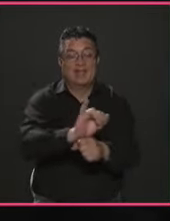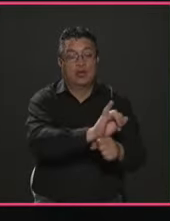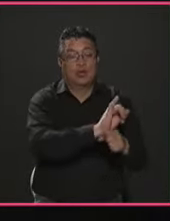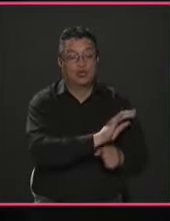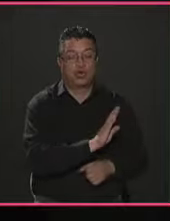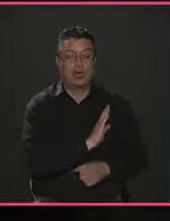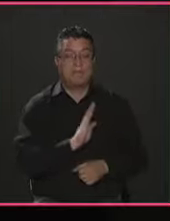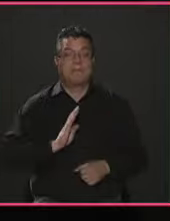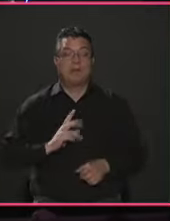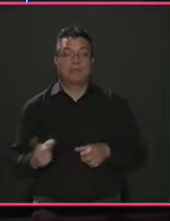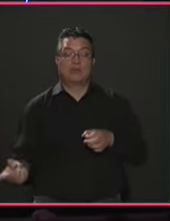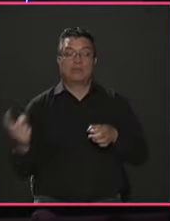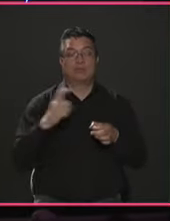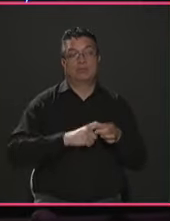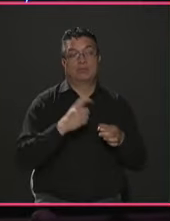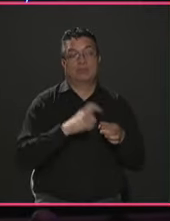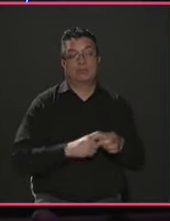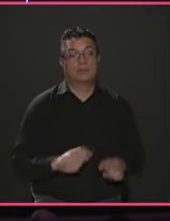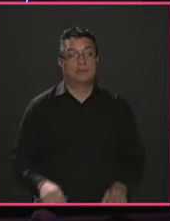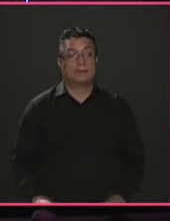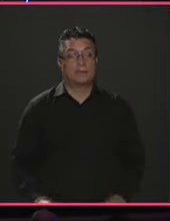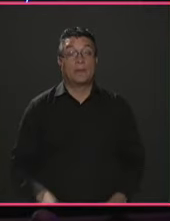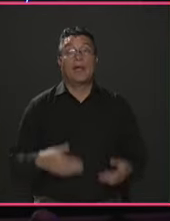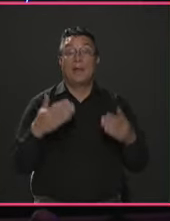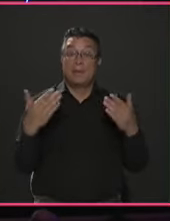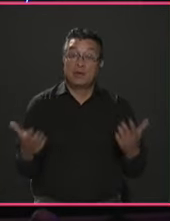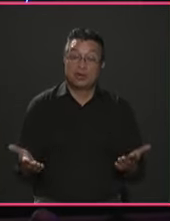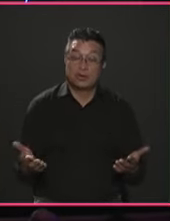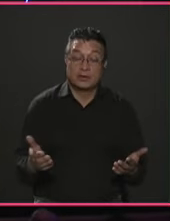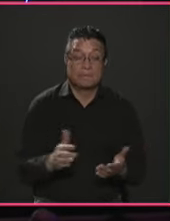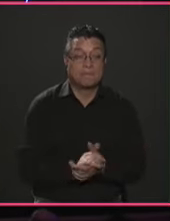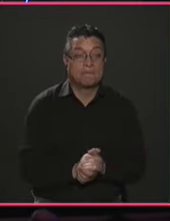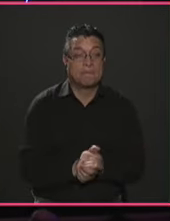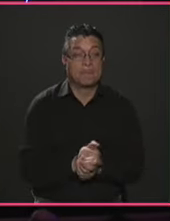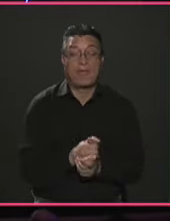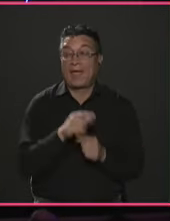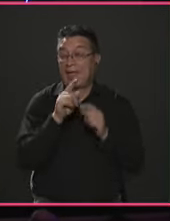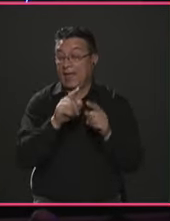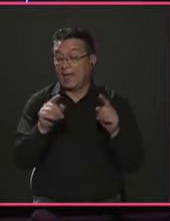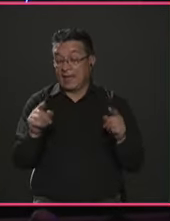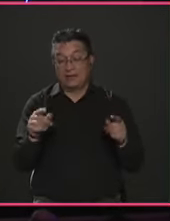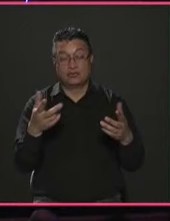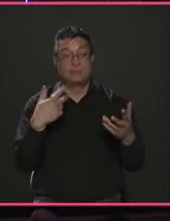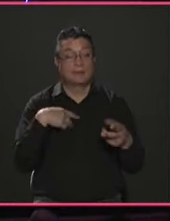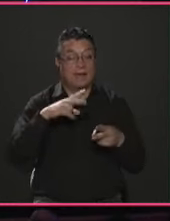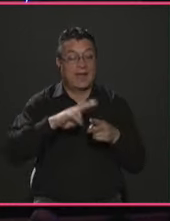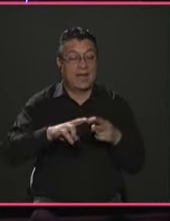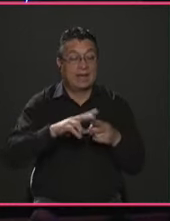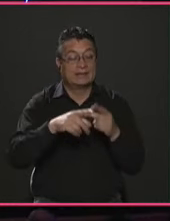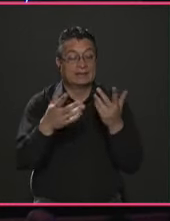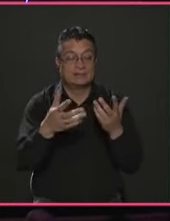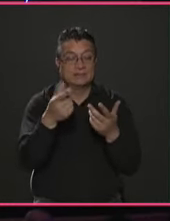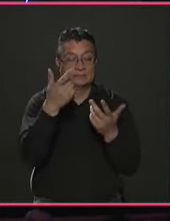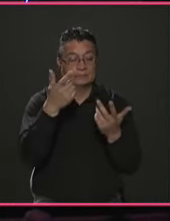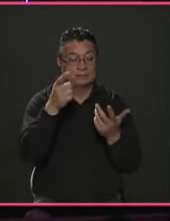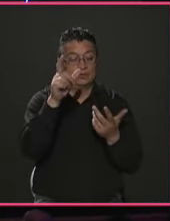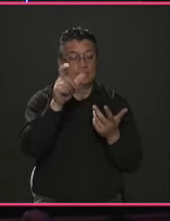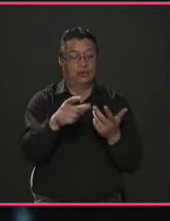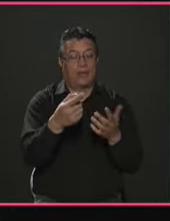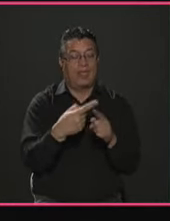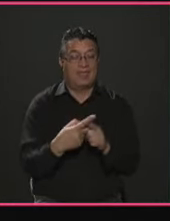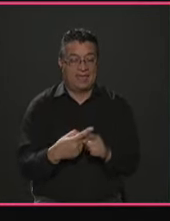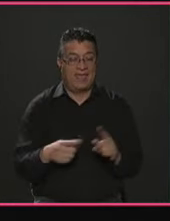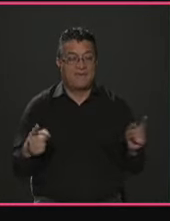miembros de la red e entonces eh eso hace a un a un elemento